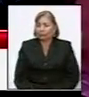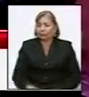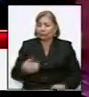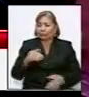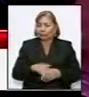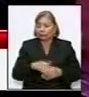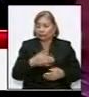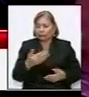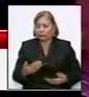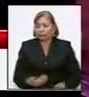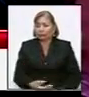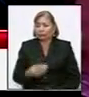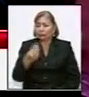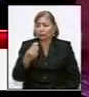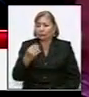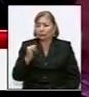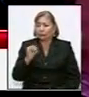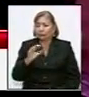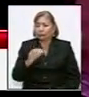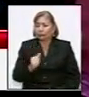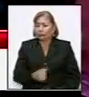votar por favor como 71